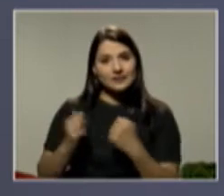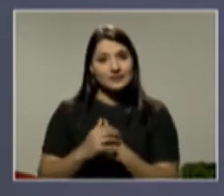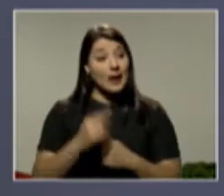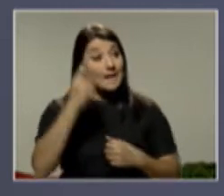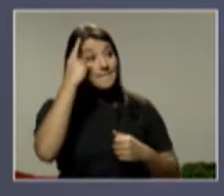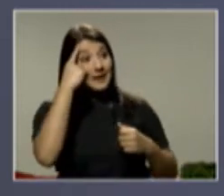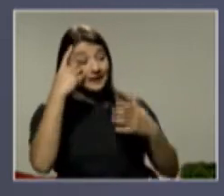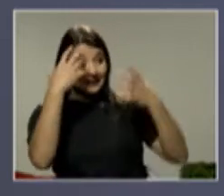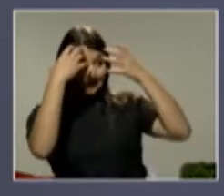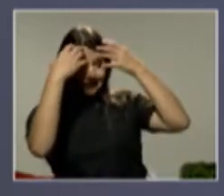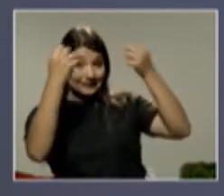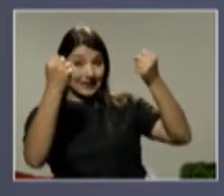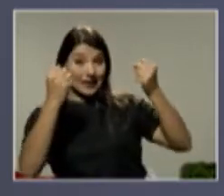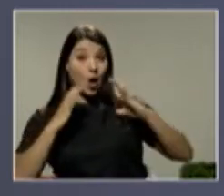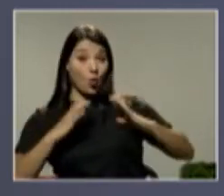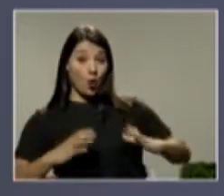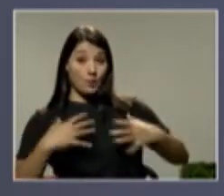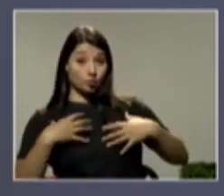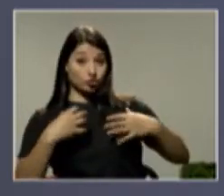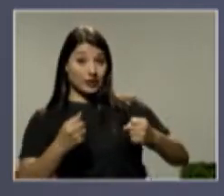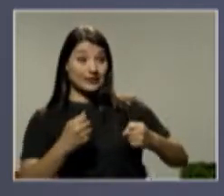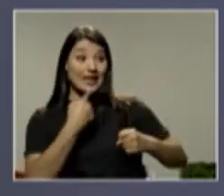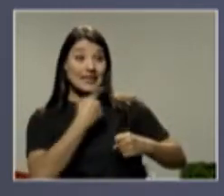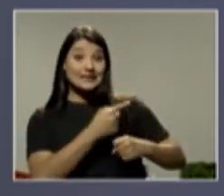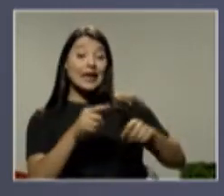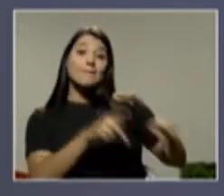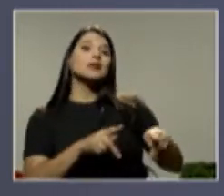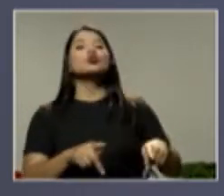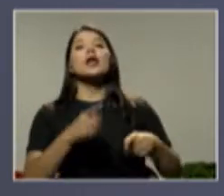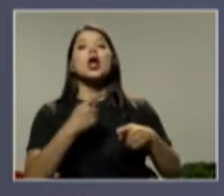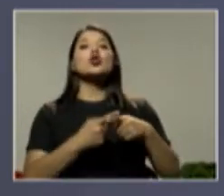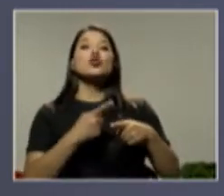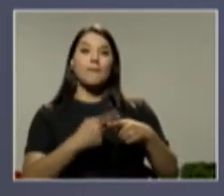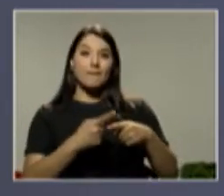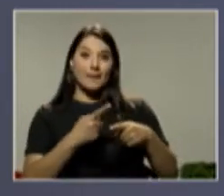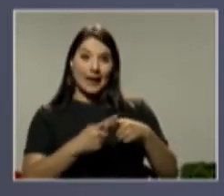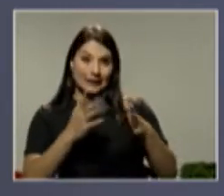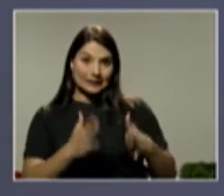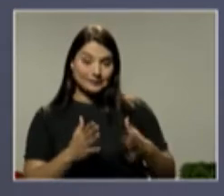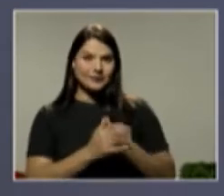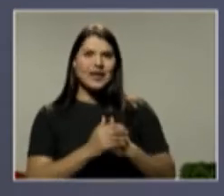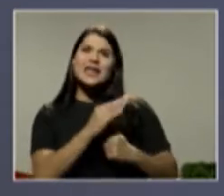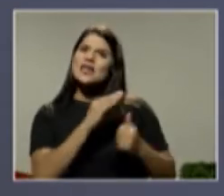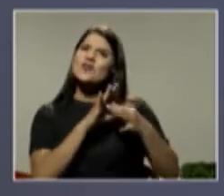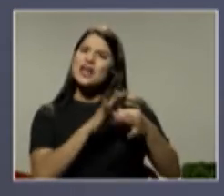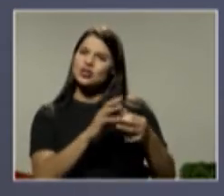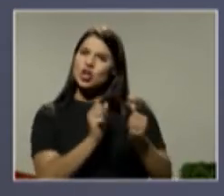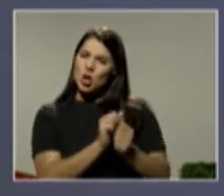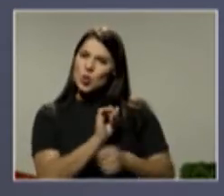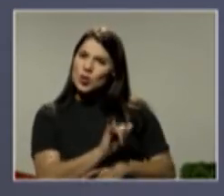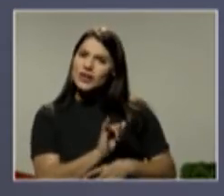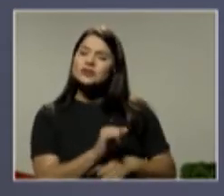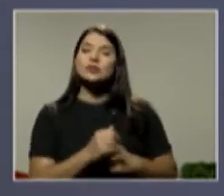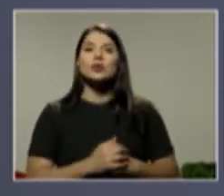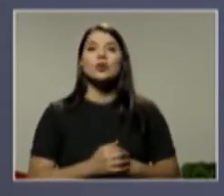sano, decían los romanos, y tiene que ver con esto, ¿verdad? Le